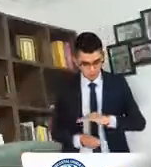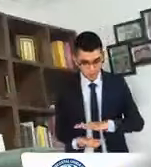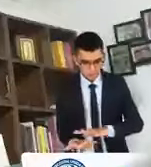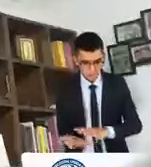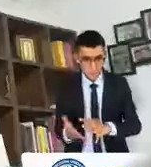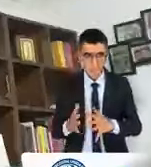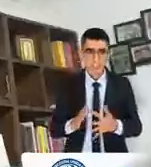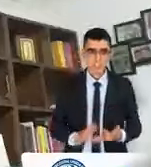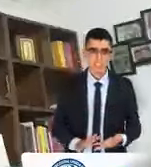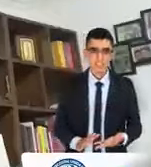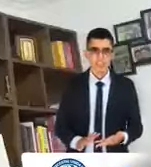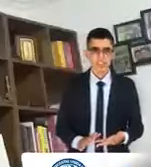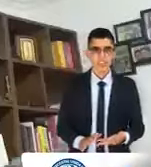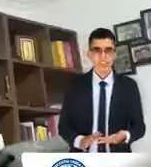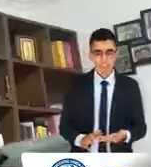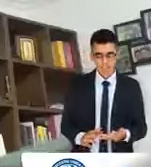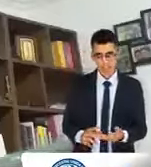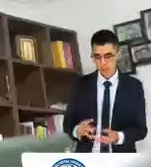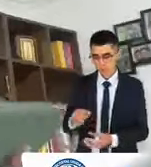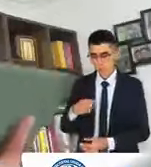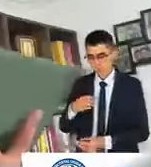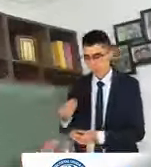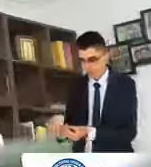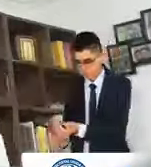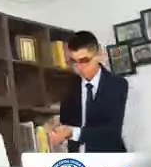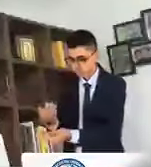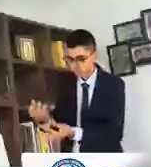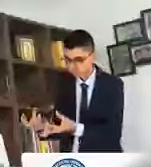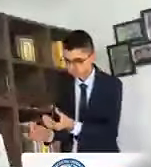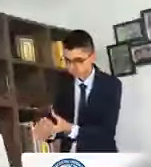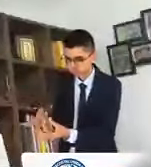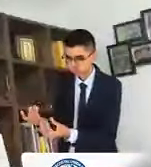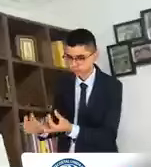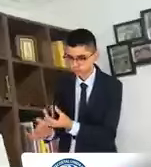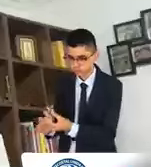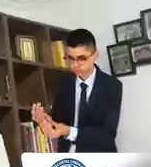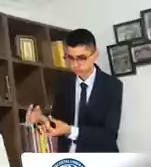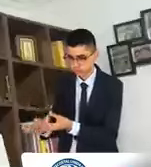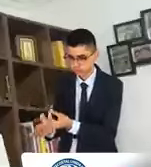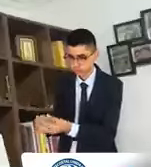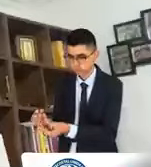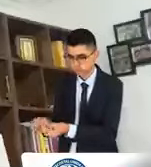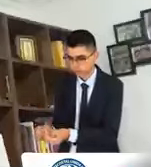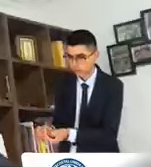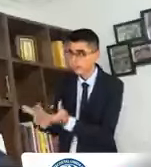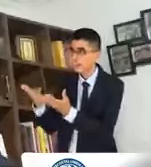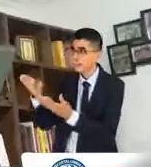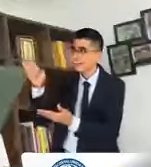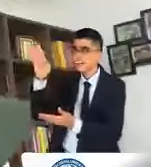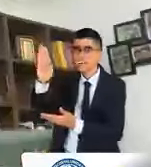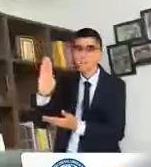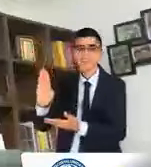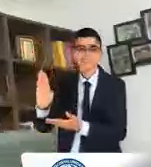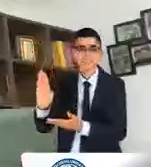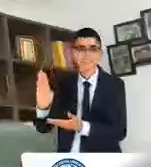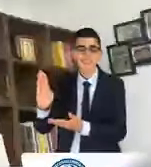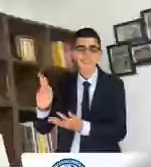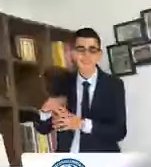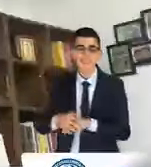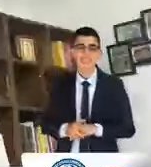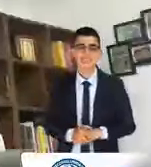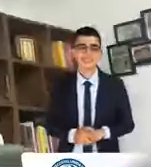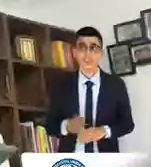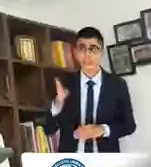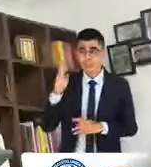no importa que sean poquitos, aunque fuera el último. Se lo voy a sacrificar a Dios que me salvó la